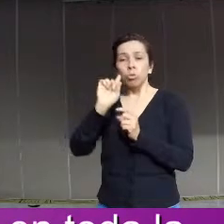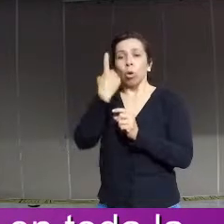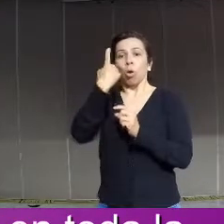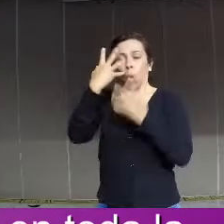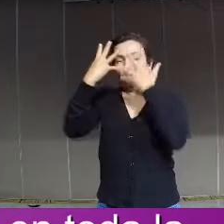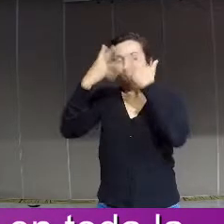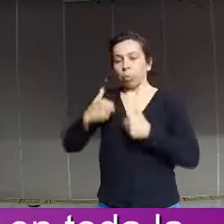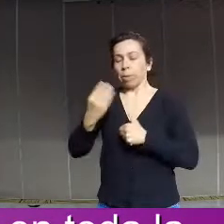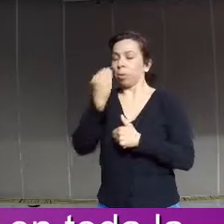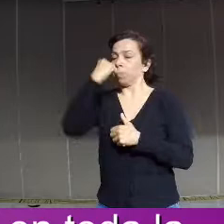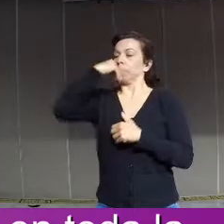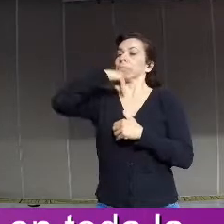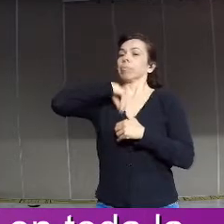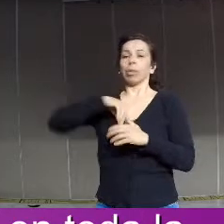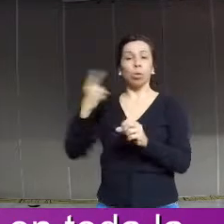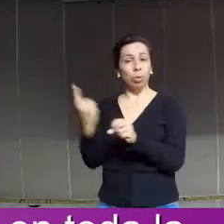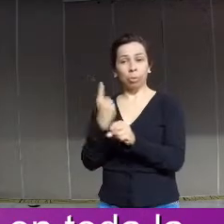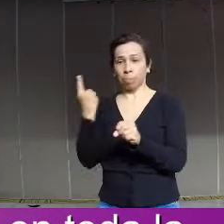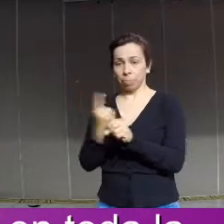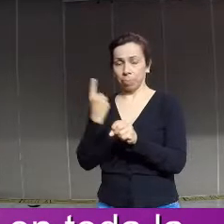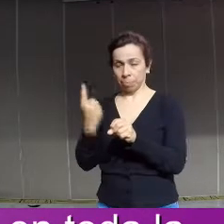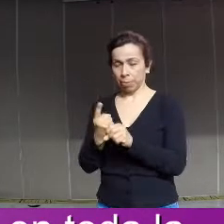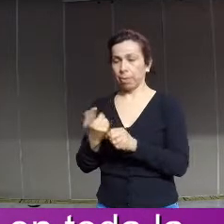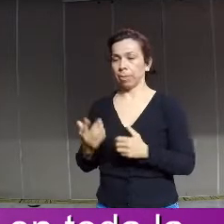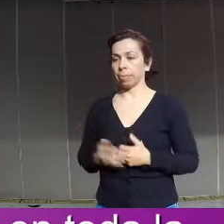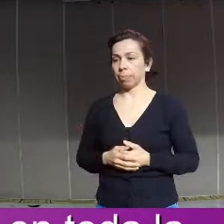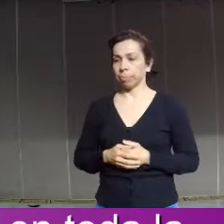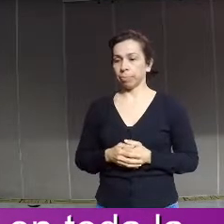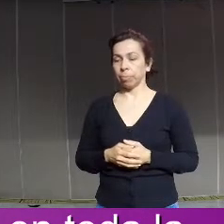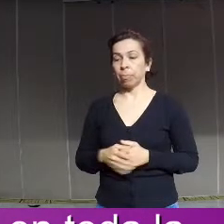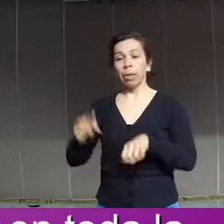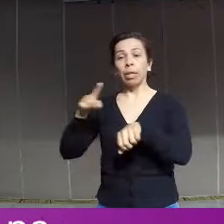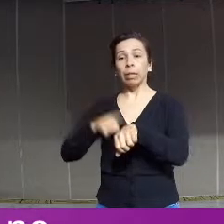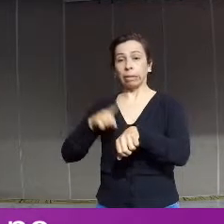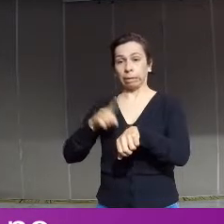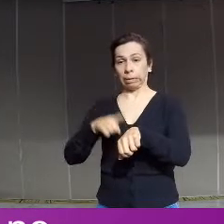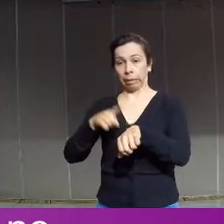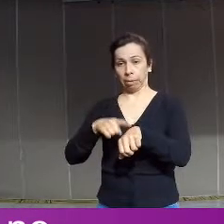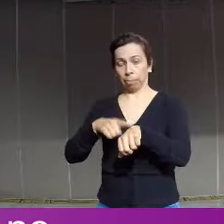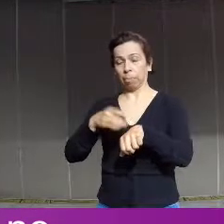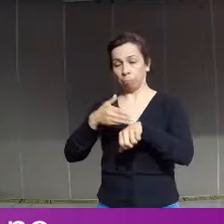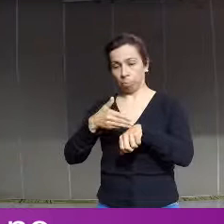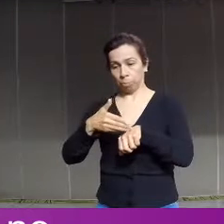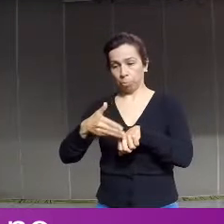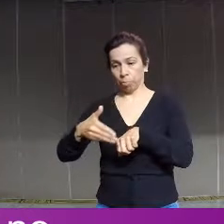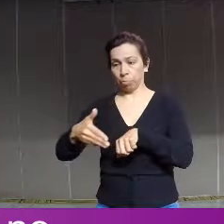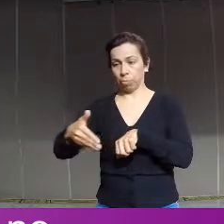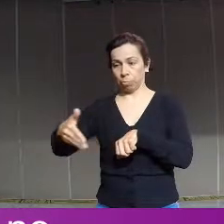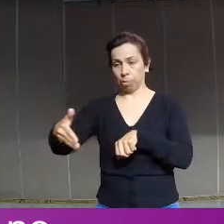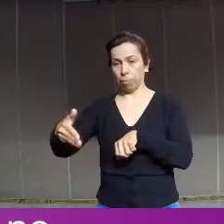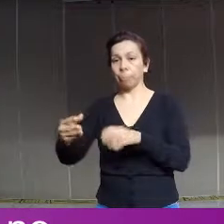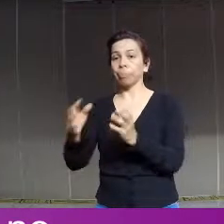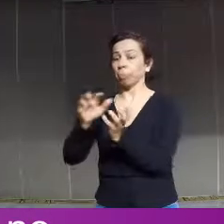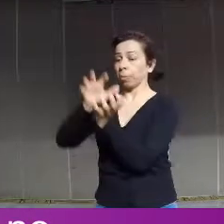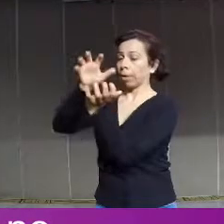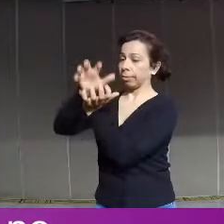siempre porque no sucede generalmente. El primer tiempo oral en